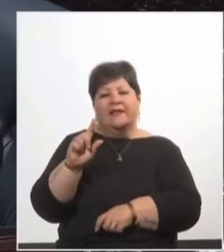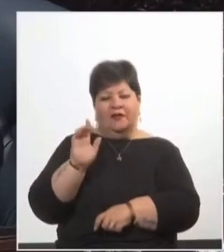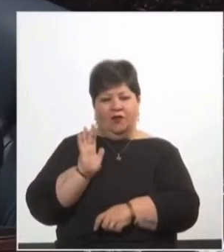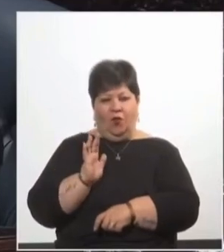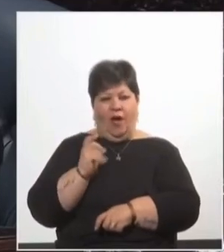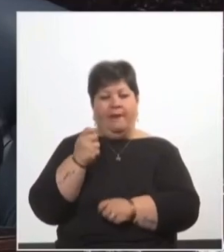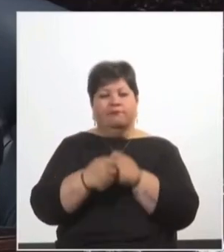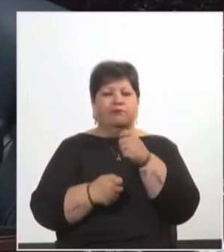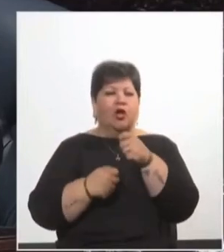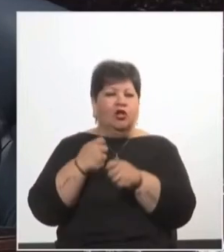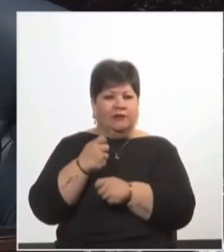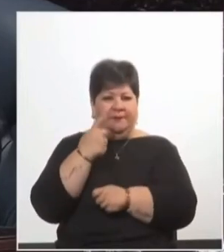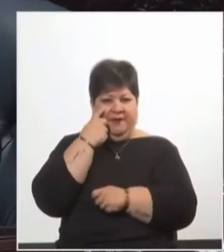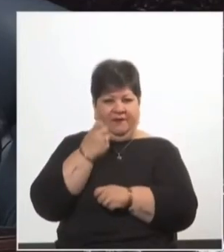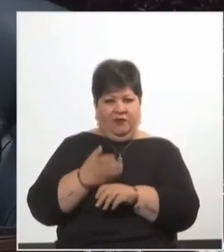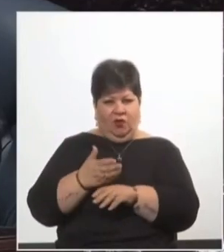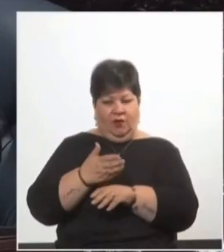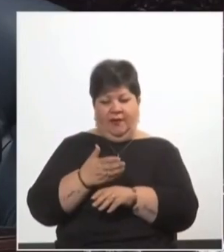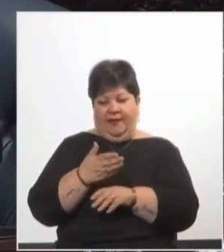aporte previsional.